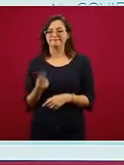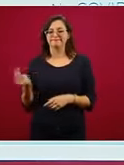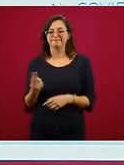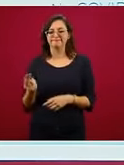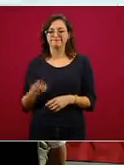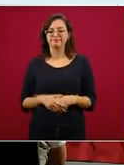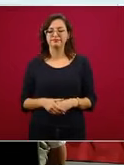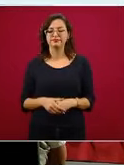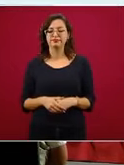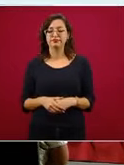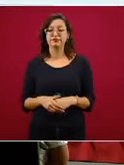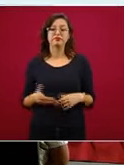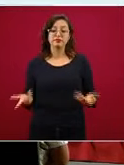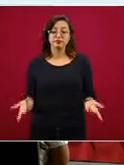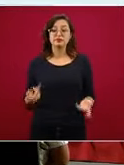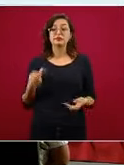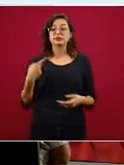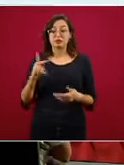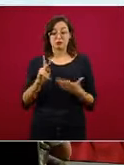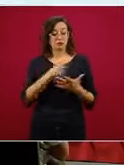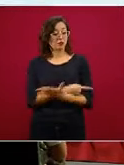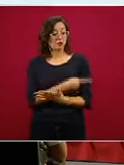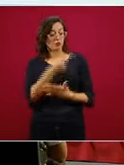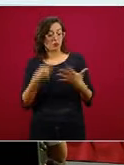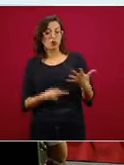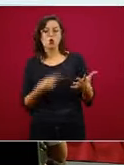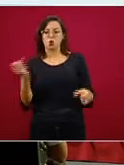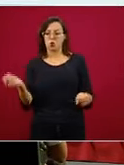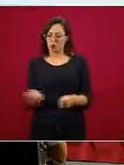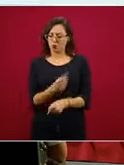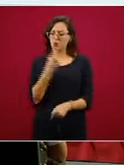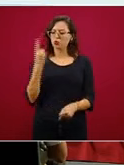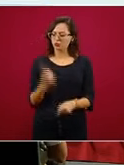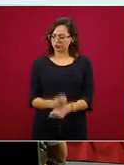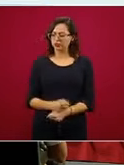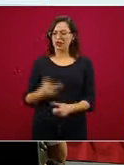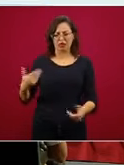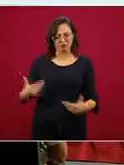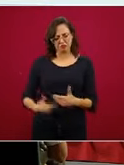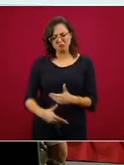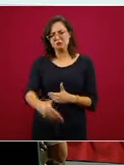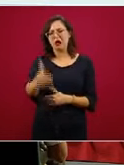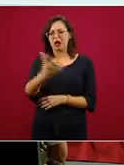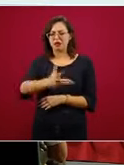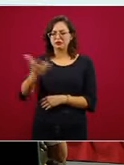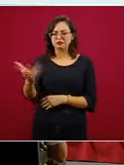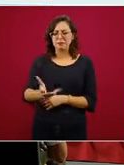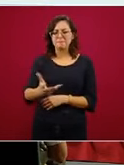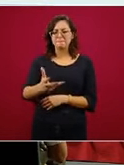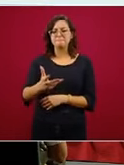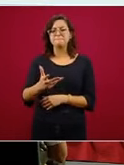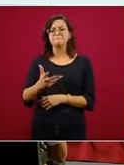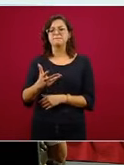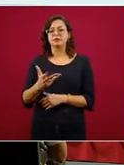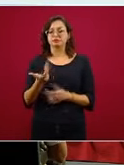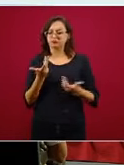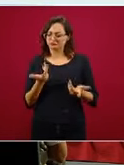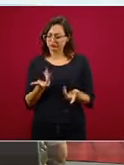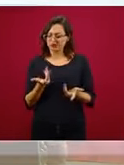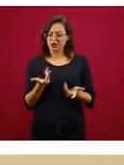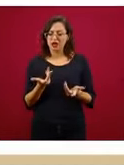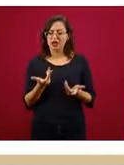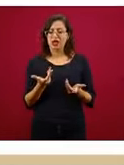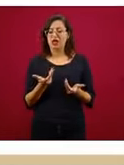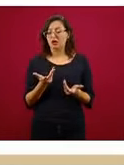además representa una oportunidad, como muchas otras acciones que se han hecho durante la pandemia, de, por un lado, cubrir parte